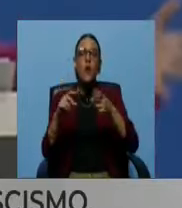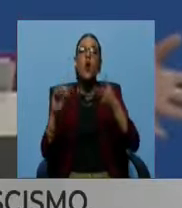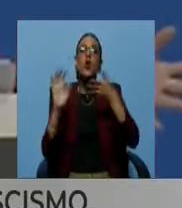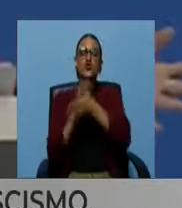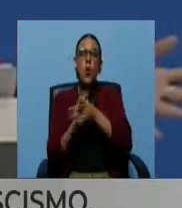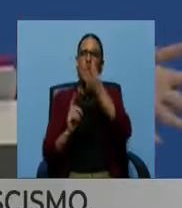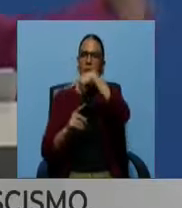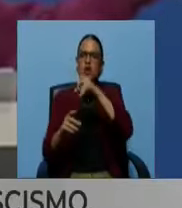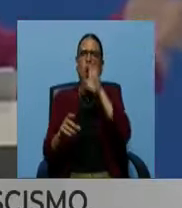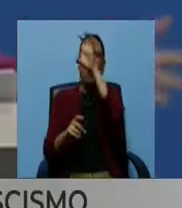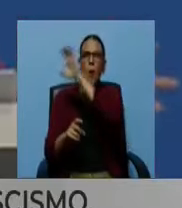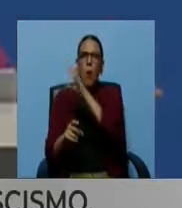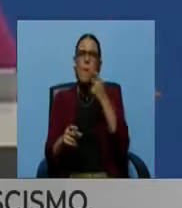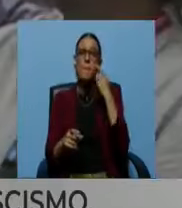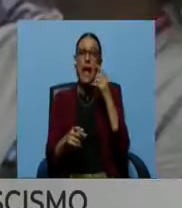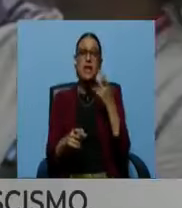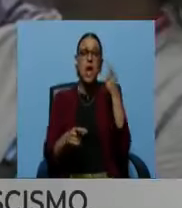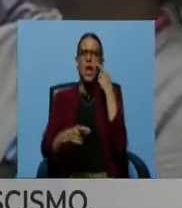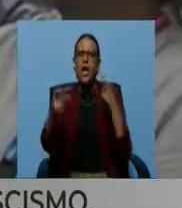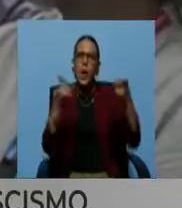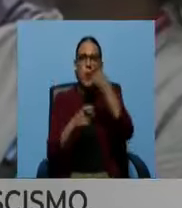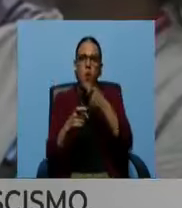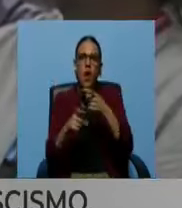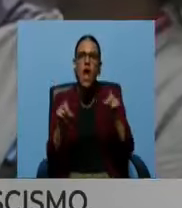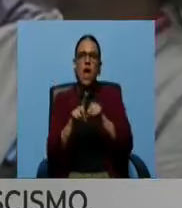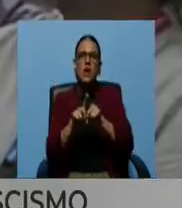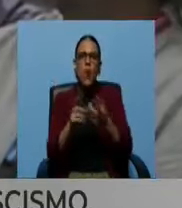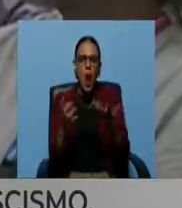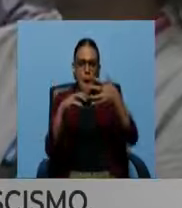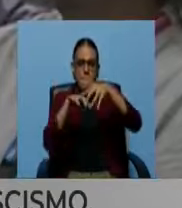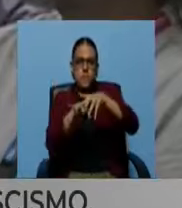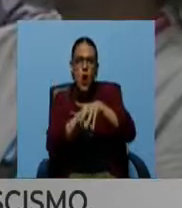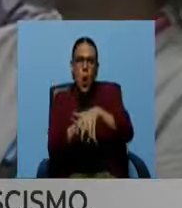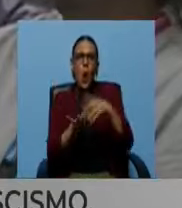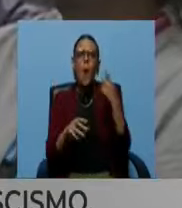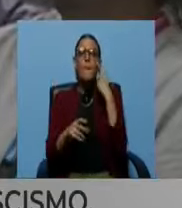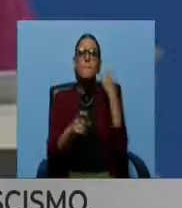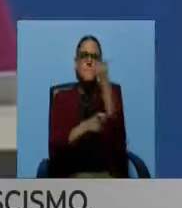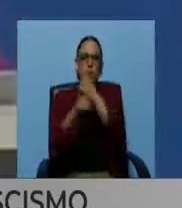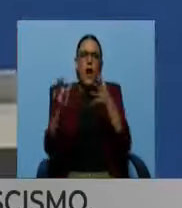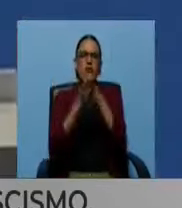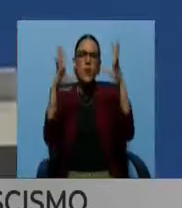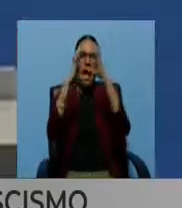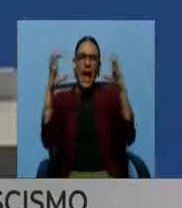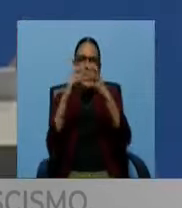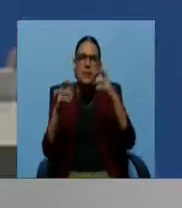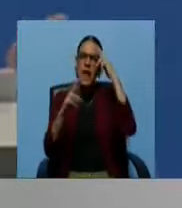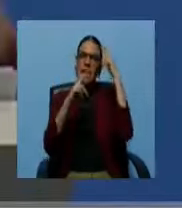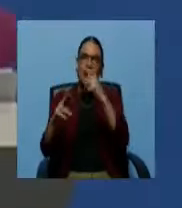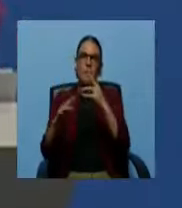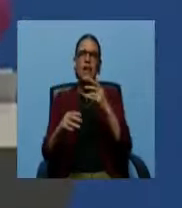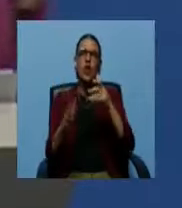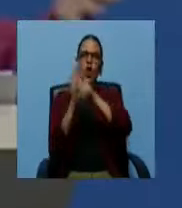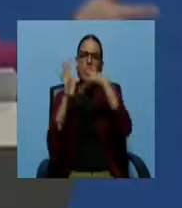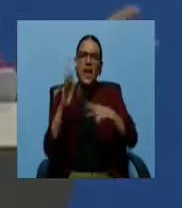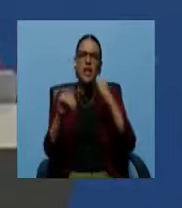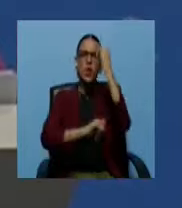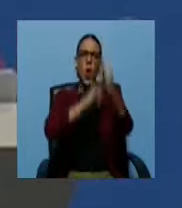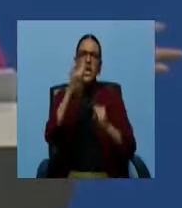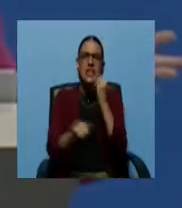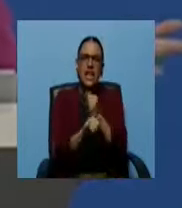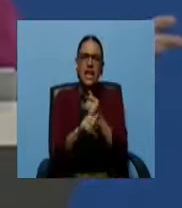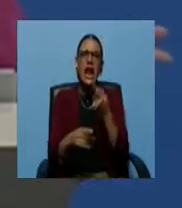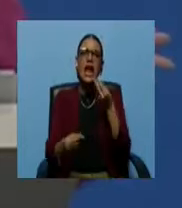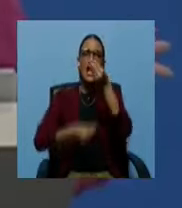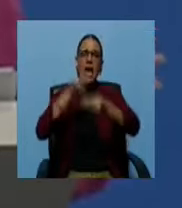países que buscan la cofraternidad, que buscan el entendimiento, el respeto del derecho internacional como